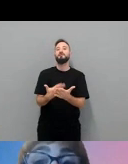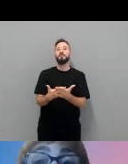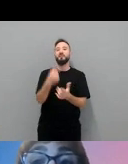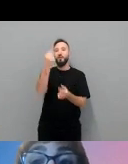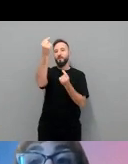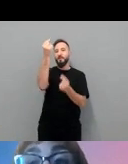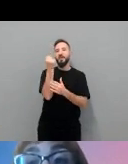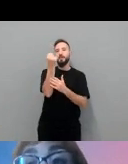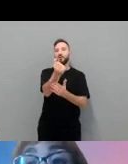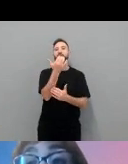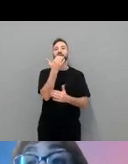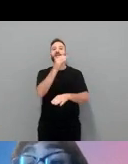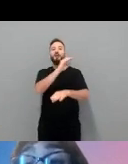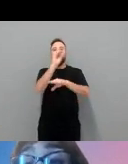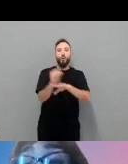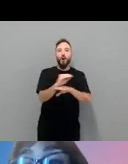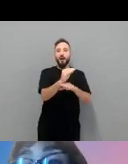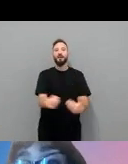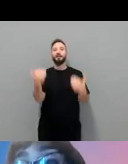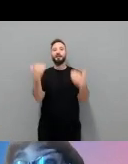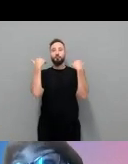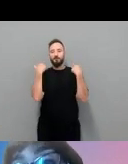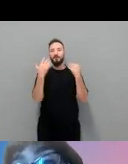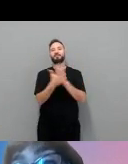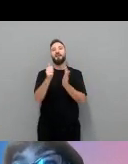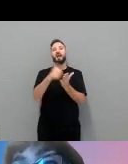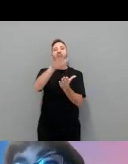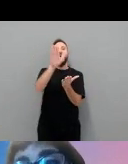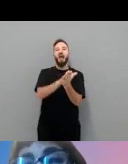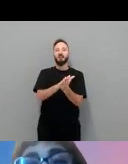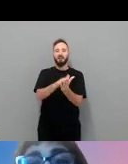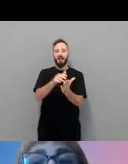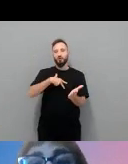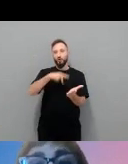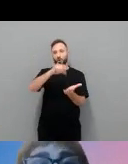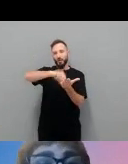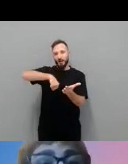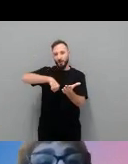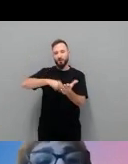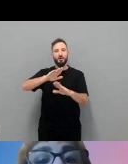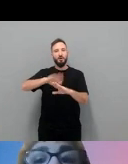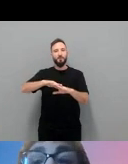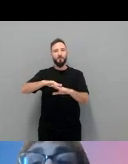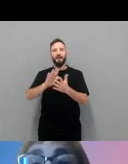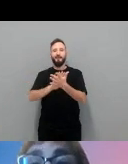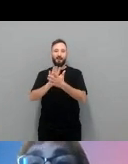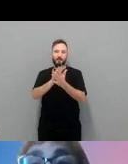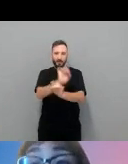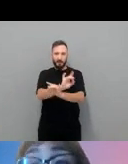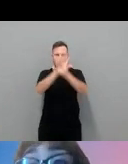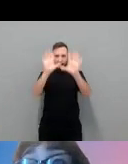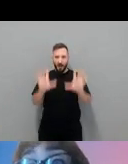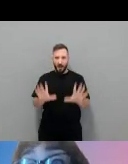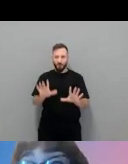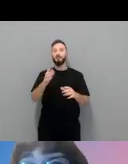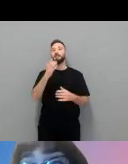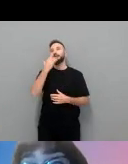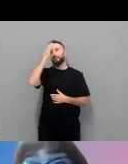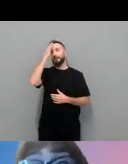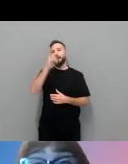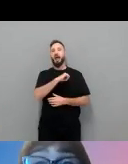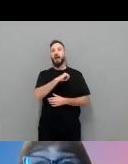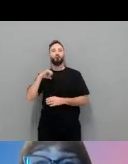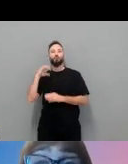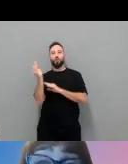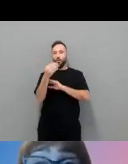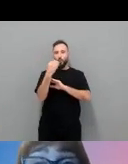guarda de hecho, pues será el acta de notoriedad, es decir, el documento del notario, ¿vale? Para hablar en cristiano. Si es una autocuratela, porque